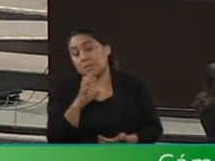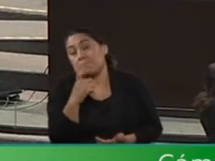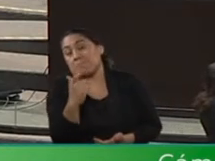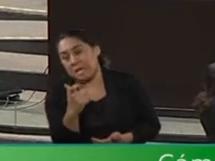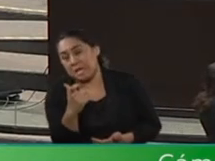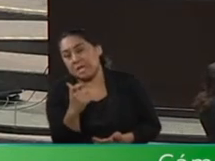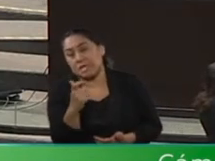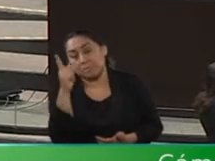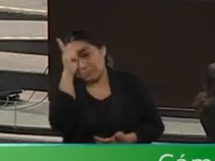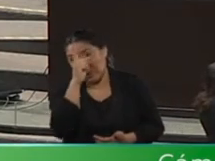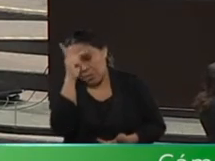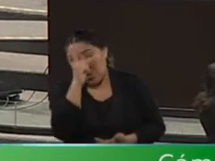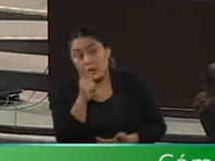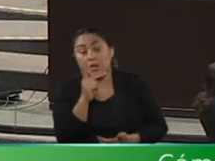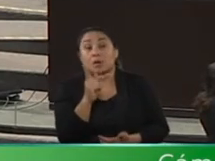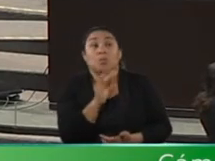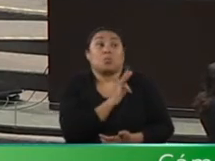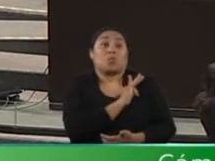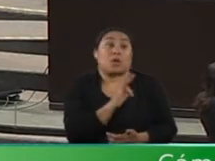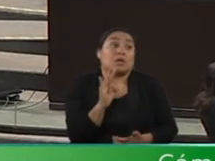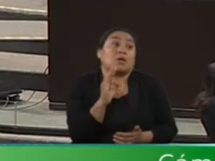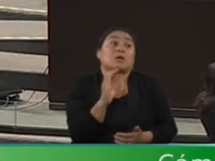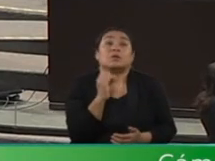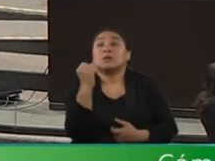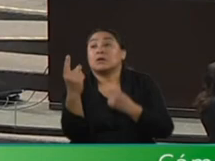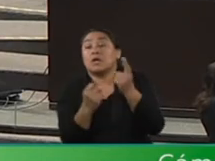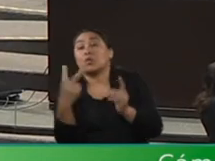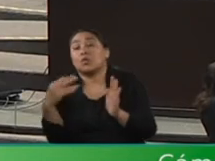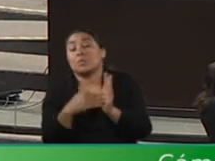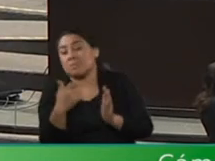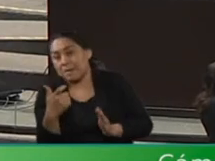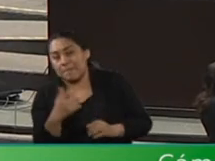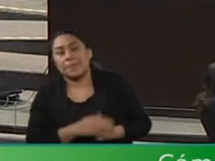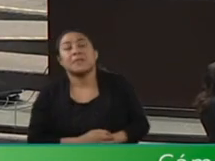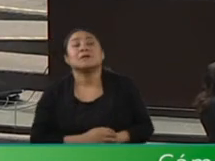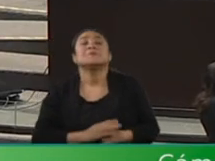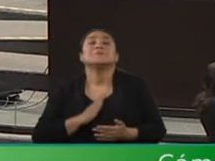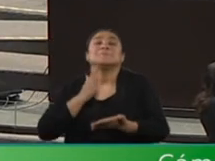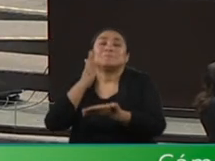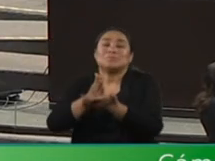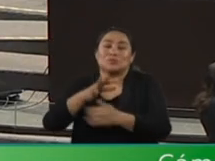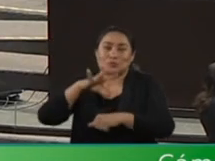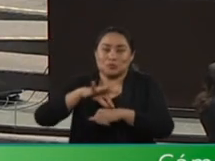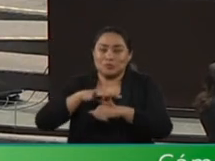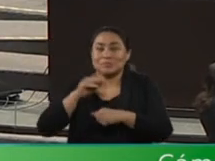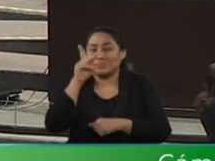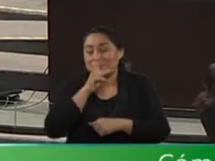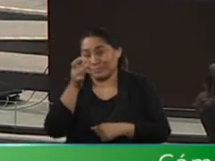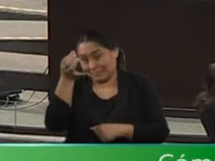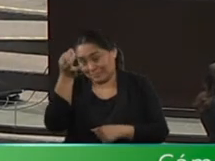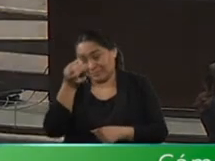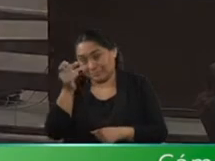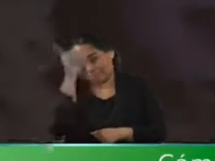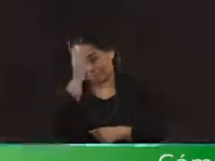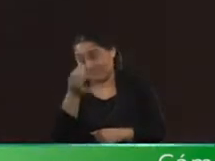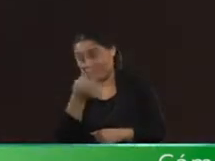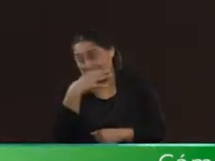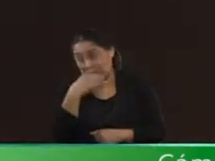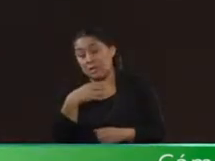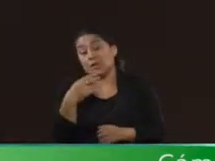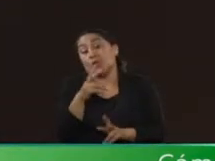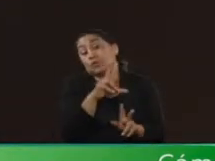por sesión Pero puede alcanzar hasta los 2000 pesos una consulta psiquiátrica va desde 800 pesos a 3000 por